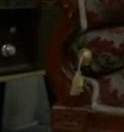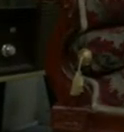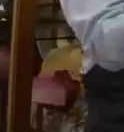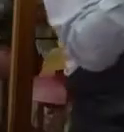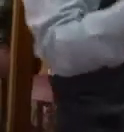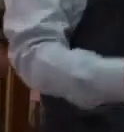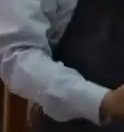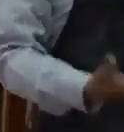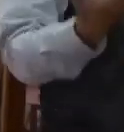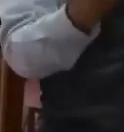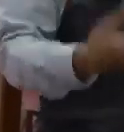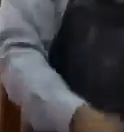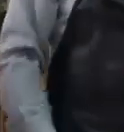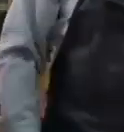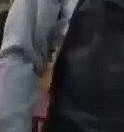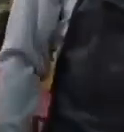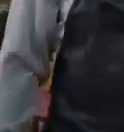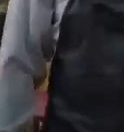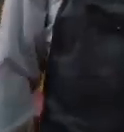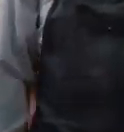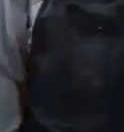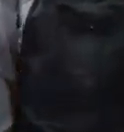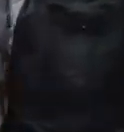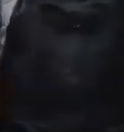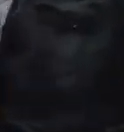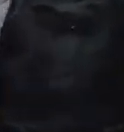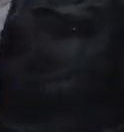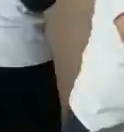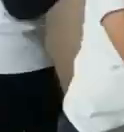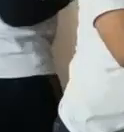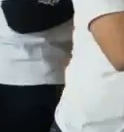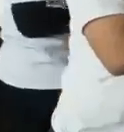que enamora a sus visitantes.